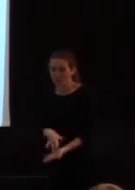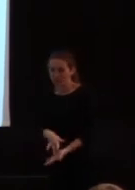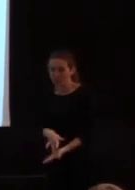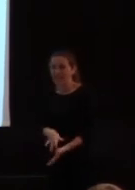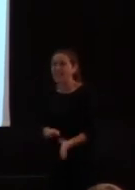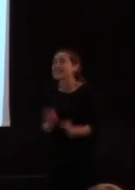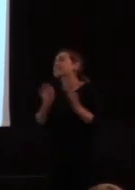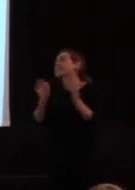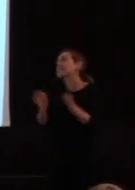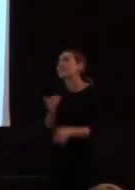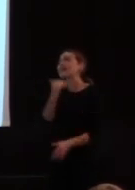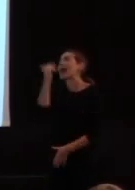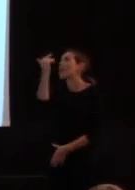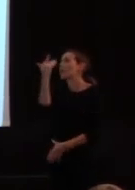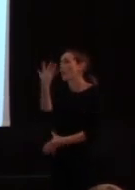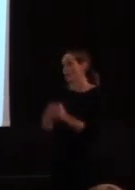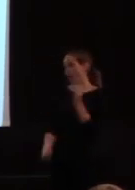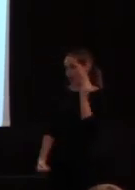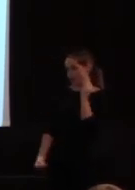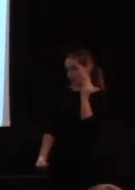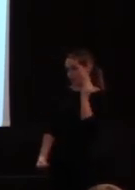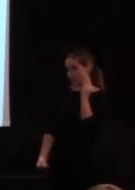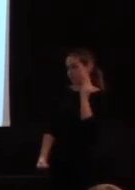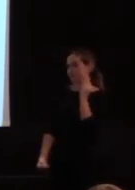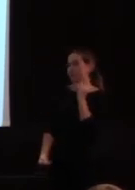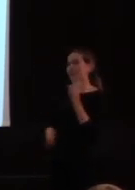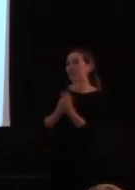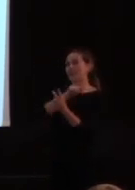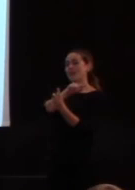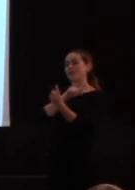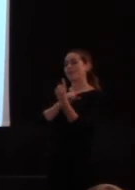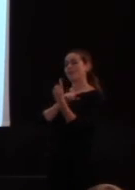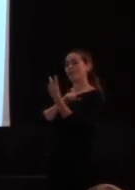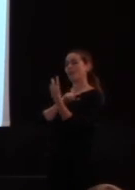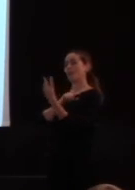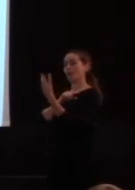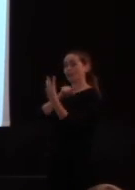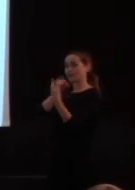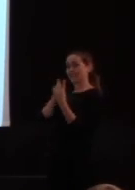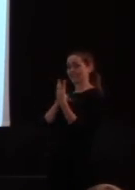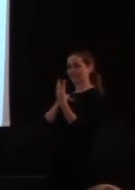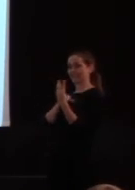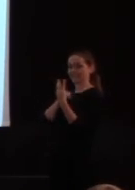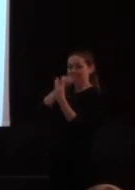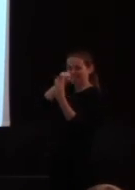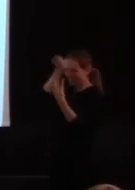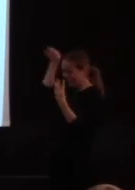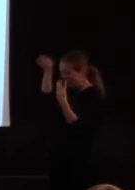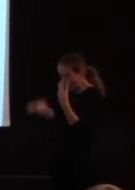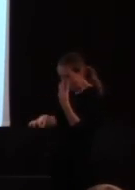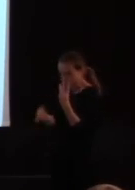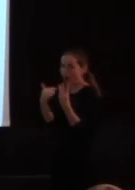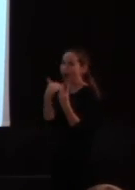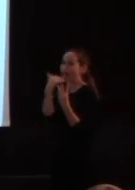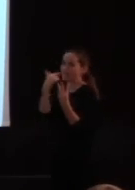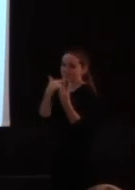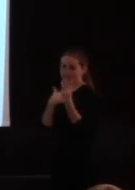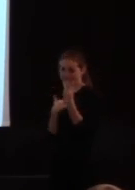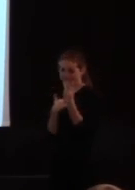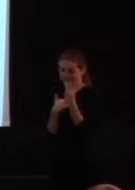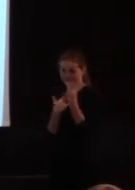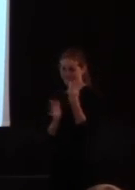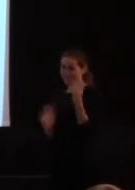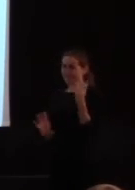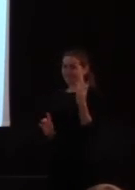tienen cosas que les pasan. Ya cuando digas que te tienen dos o tres, dices, estos seguro, no falla, no falla, no falla. El 100%